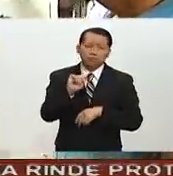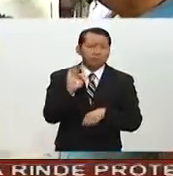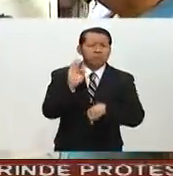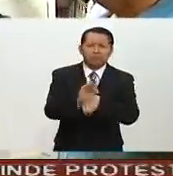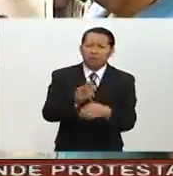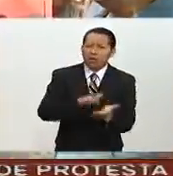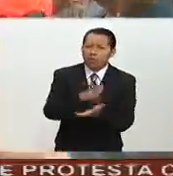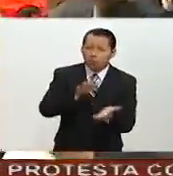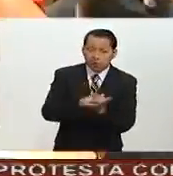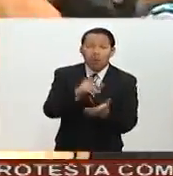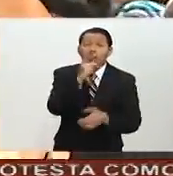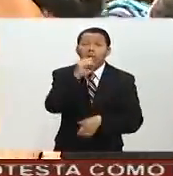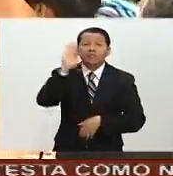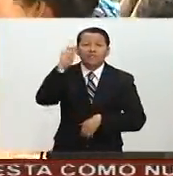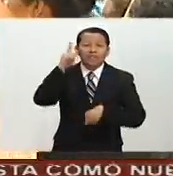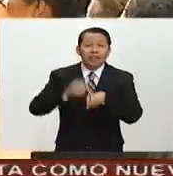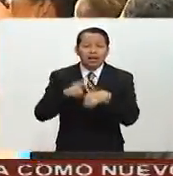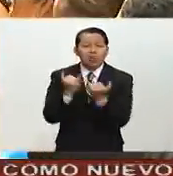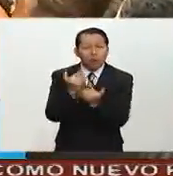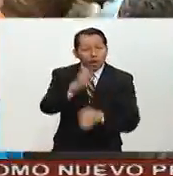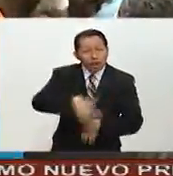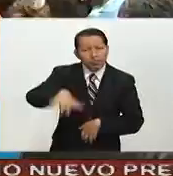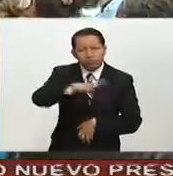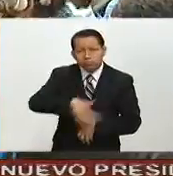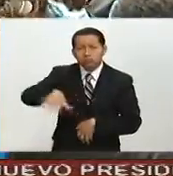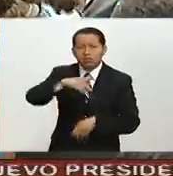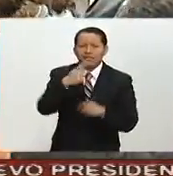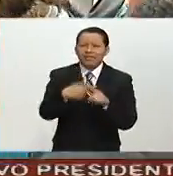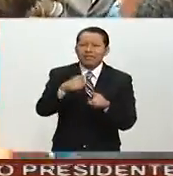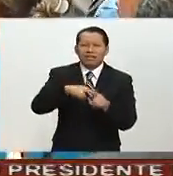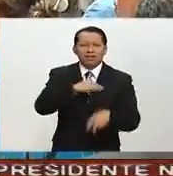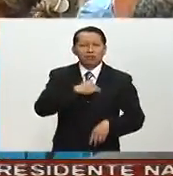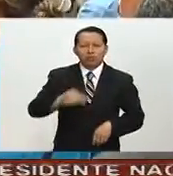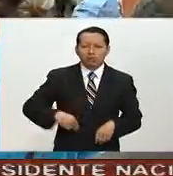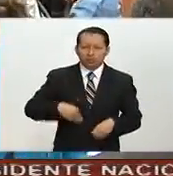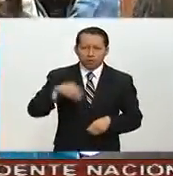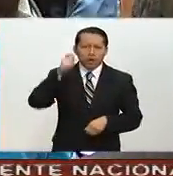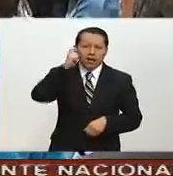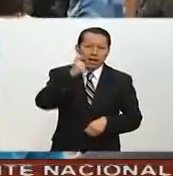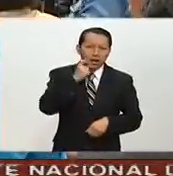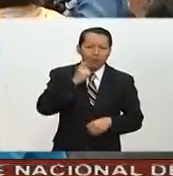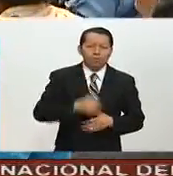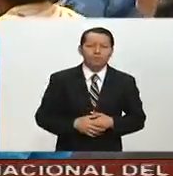serie de búsquedas ciudadanas que se planean en diversos municipios de Guerrero.